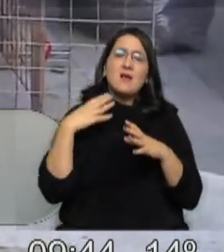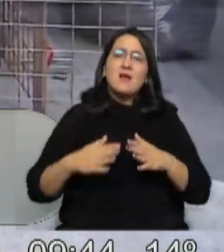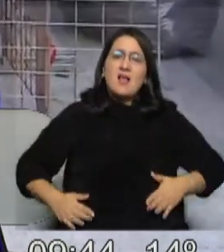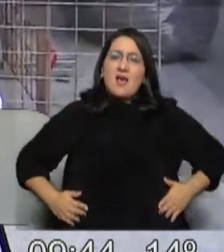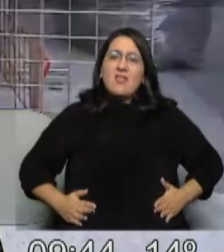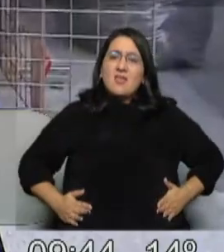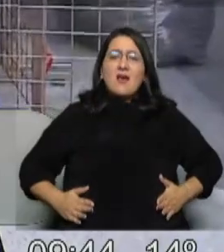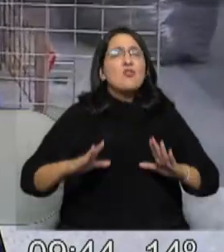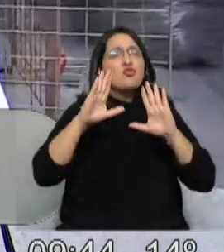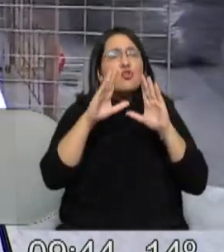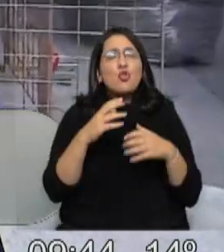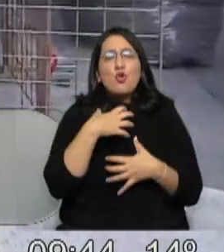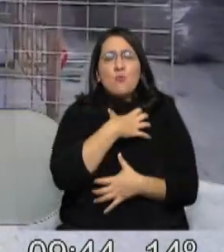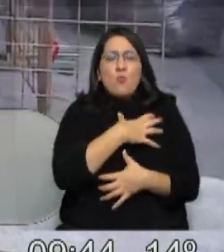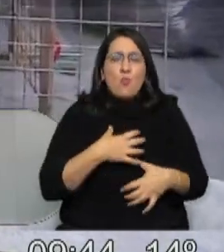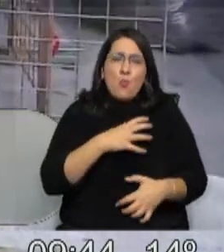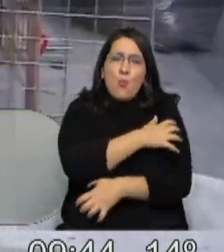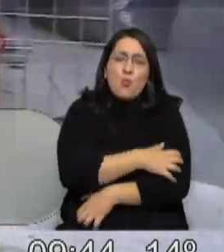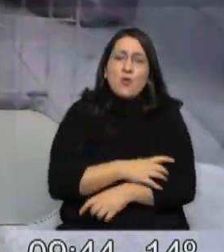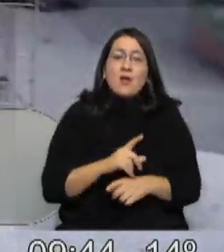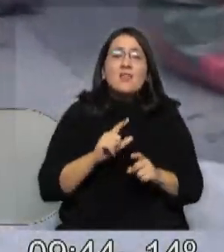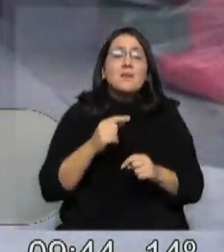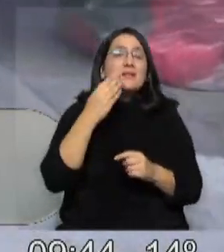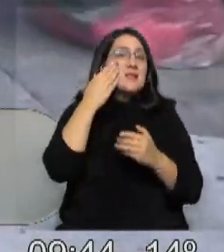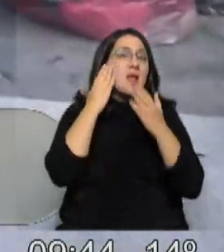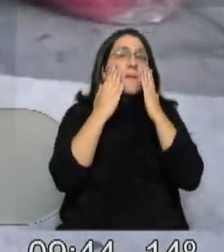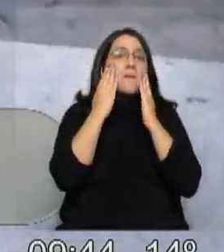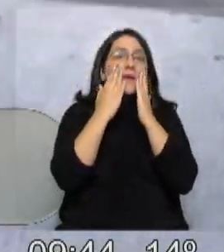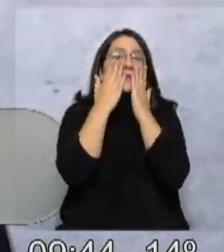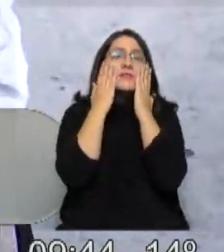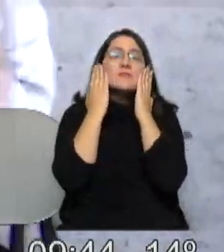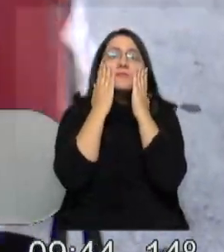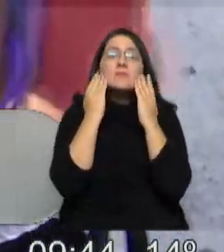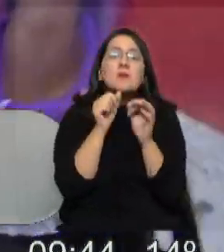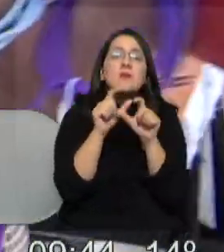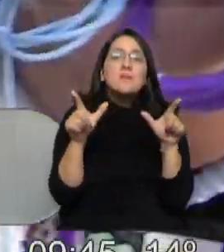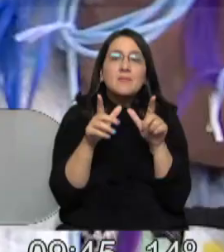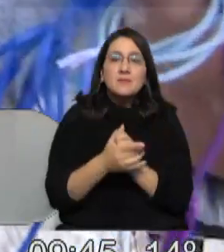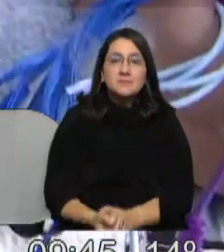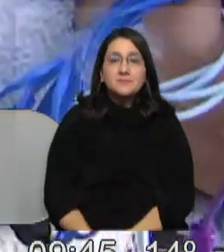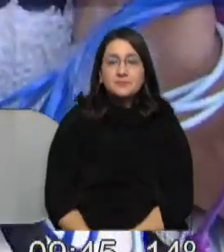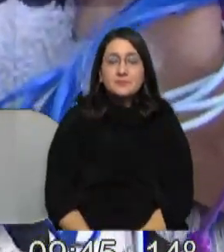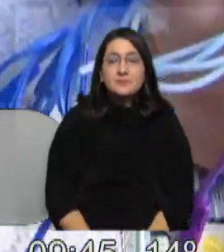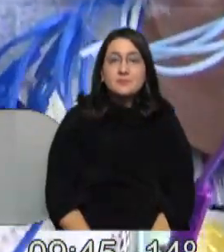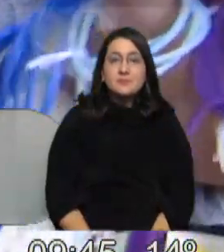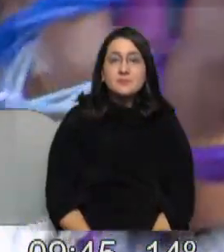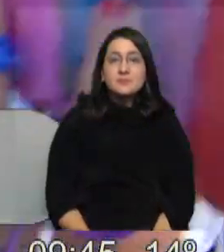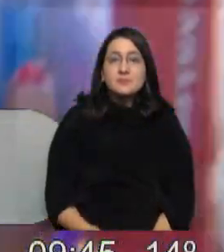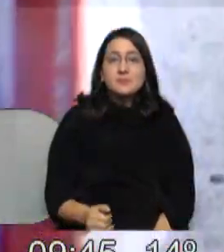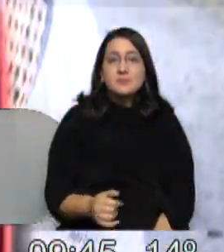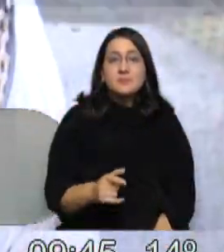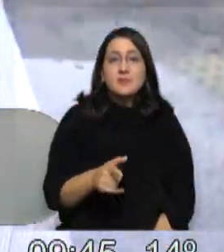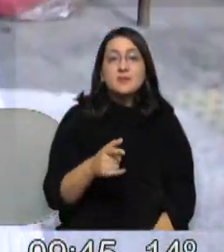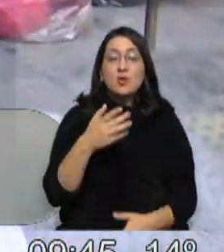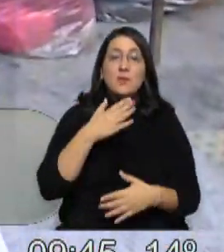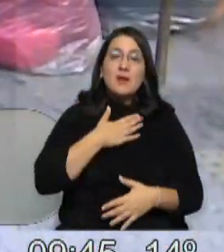cadera, todos los dolores musculares. Mira, saca las manchas de la cara. ¿Cómo se unta esto? Uno lo abre y... Es como era el tipo vaporú de antes, pero se